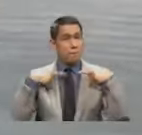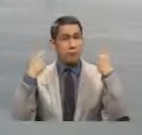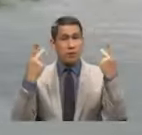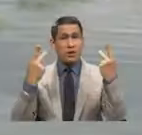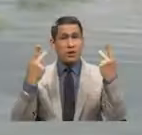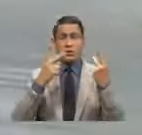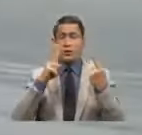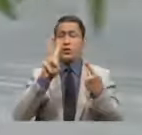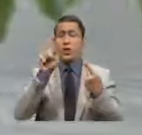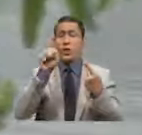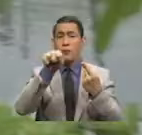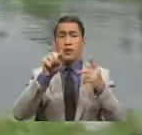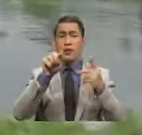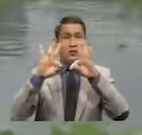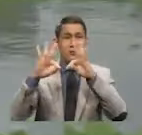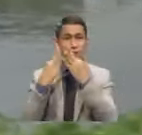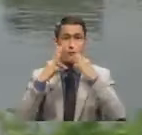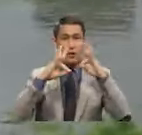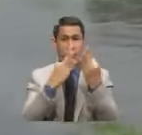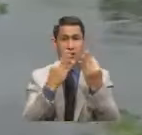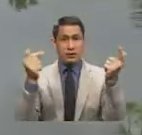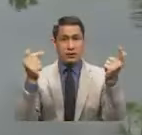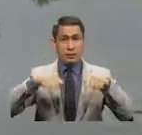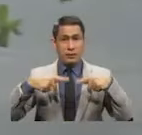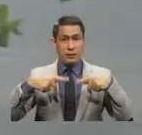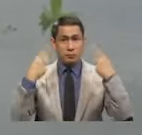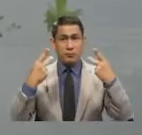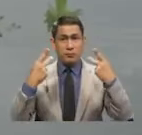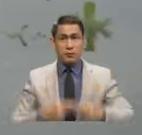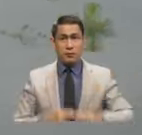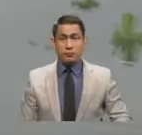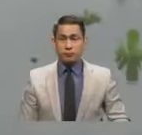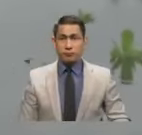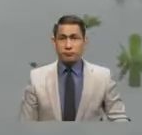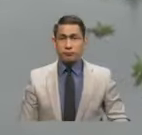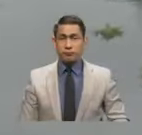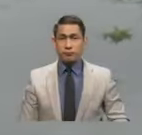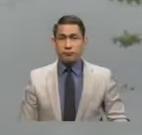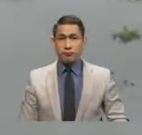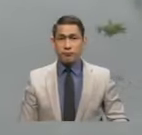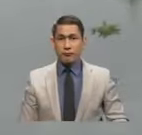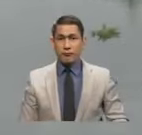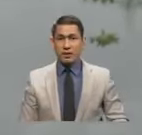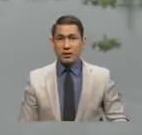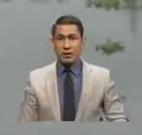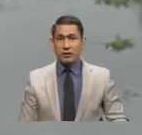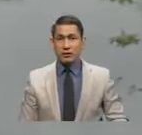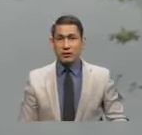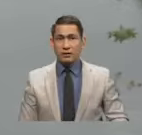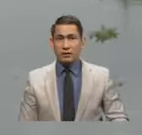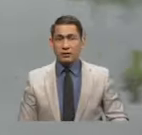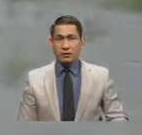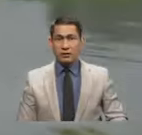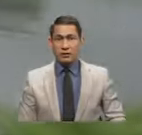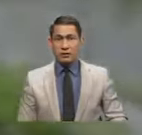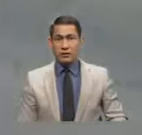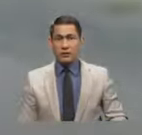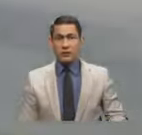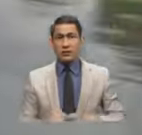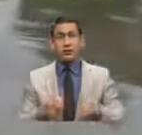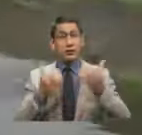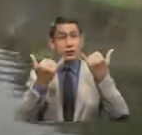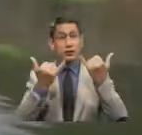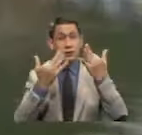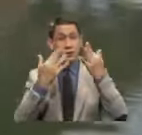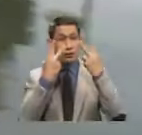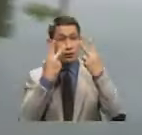2.000 familias en todo lo que es este sitio y sus alrededores. Aquí estamos en este aguatero, no, como usted